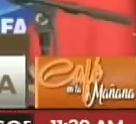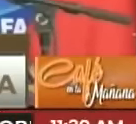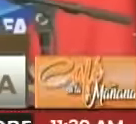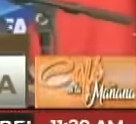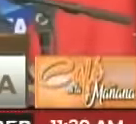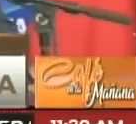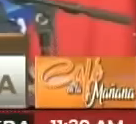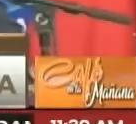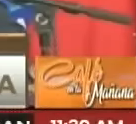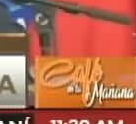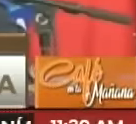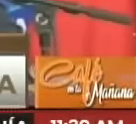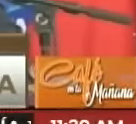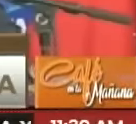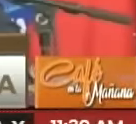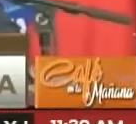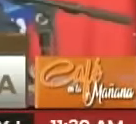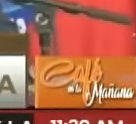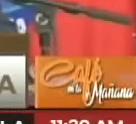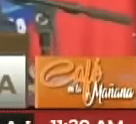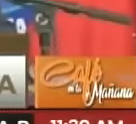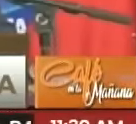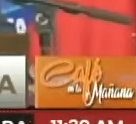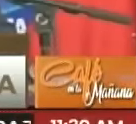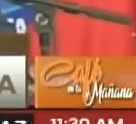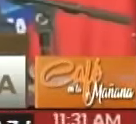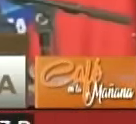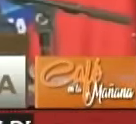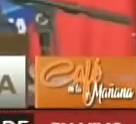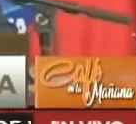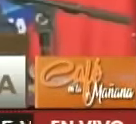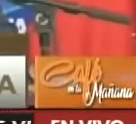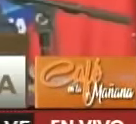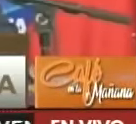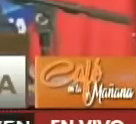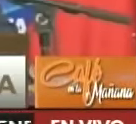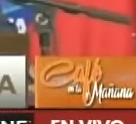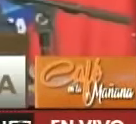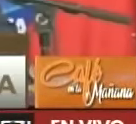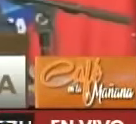una vocación de servirle a la patria,